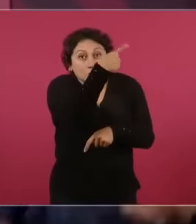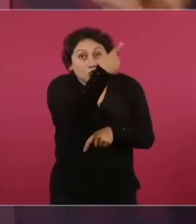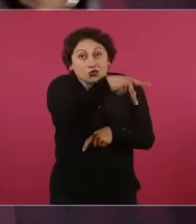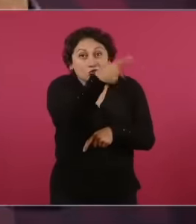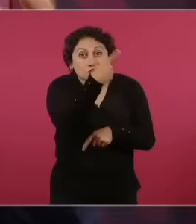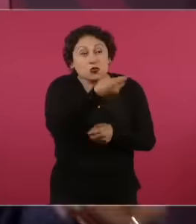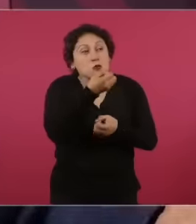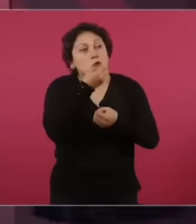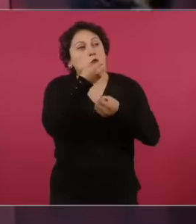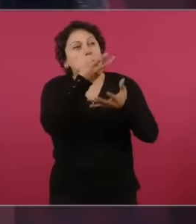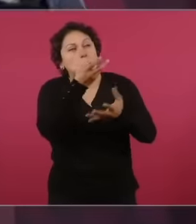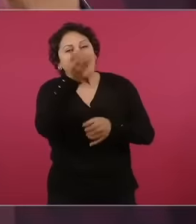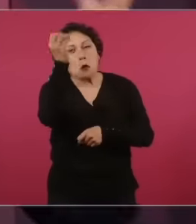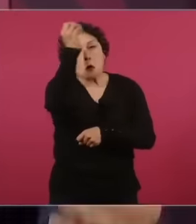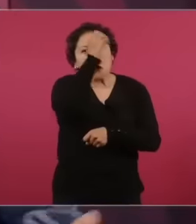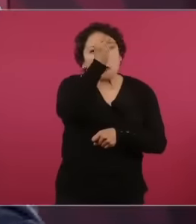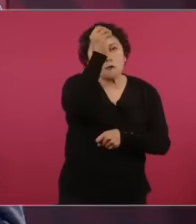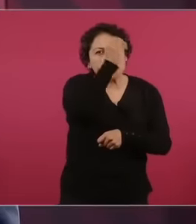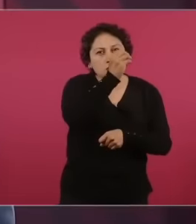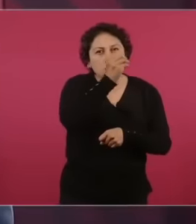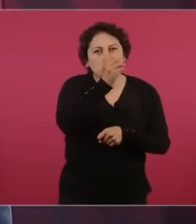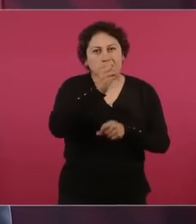el desarrollo, el crecimiento,